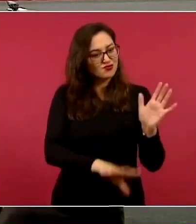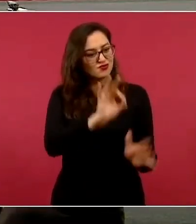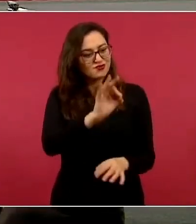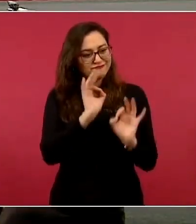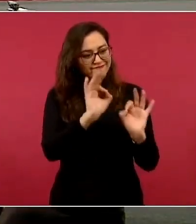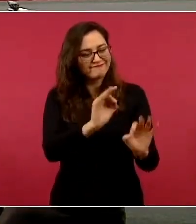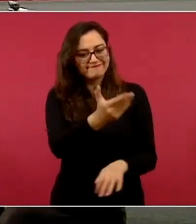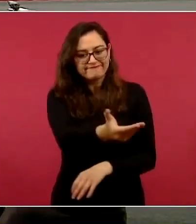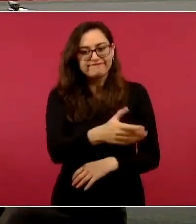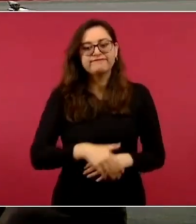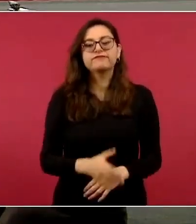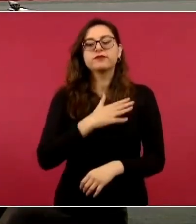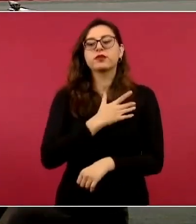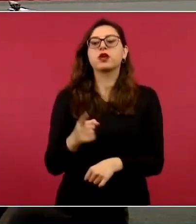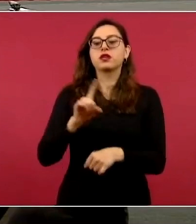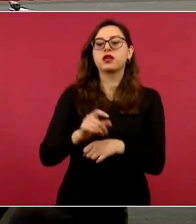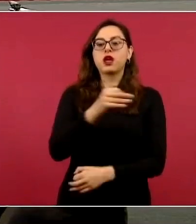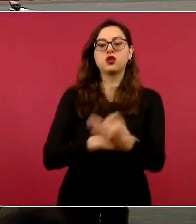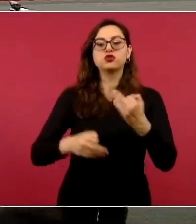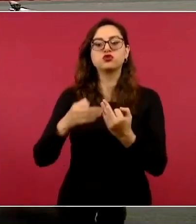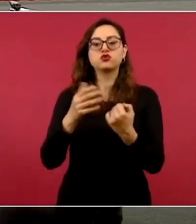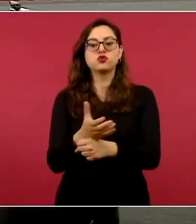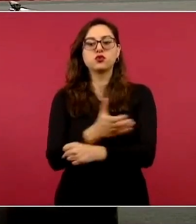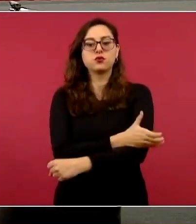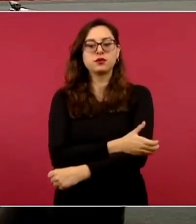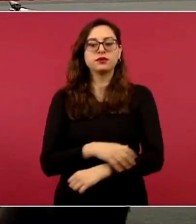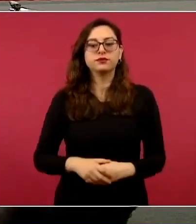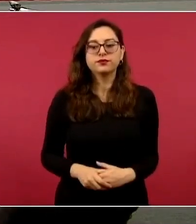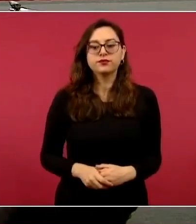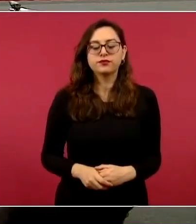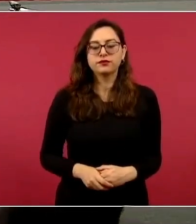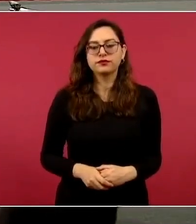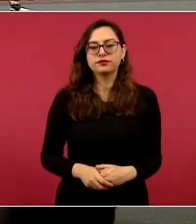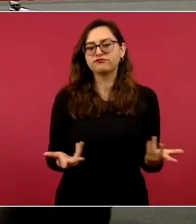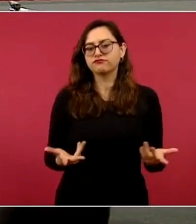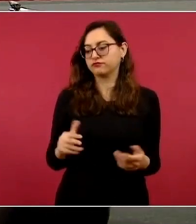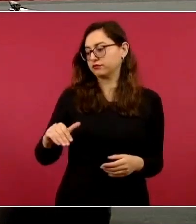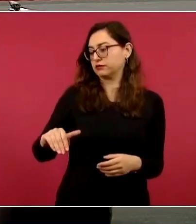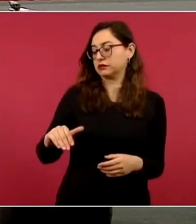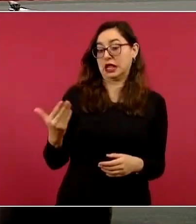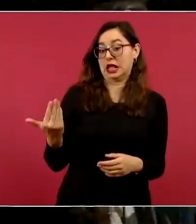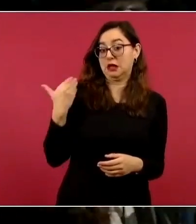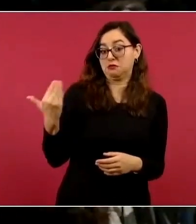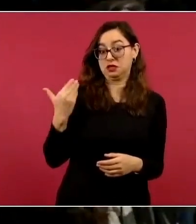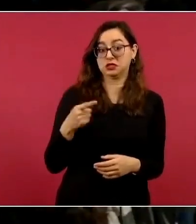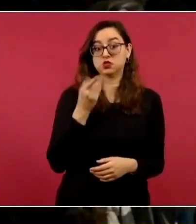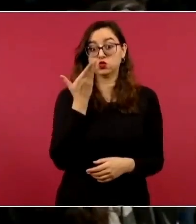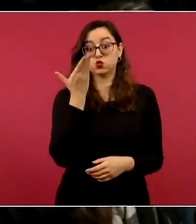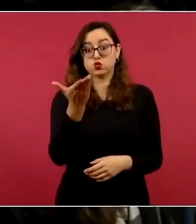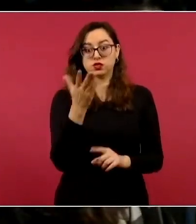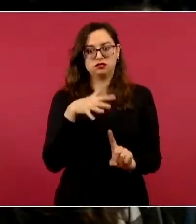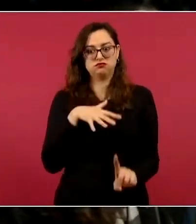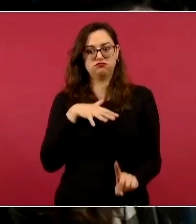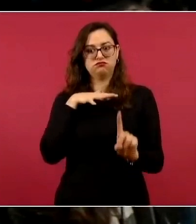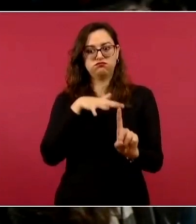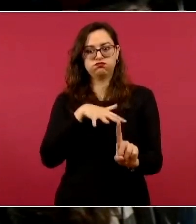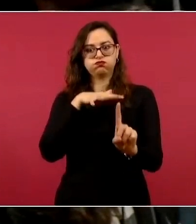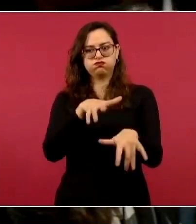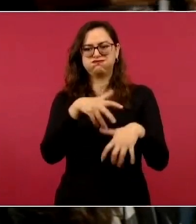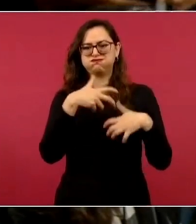mis compañeros. Señor presidente, después de su reciente marcha, que dejó a miles y miles